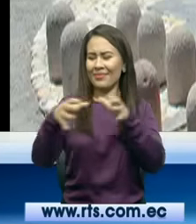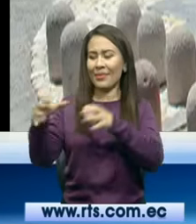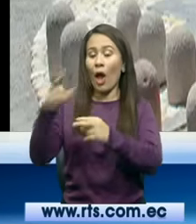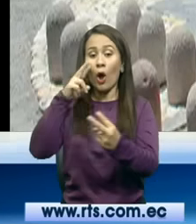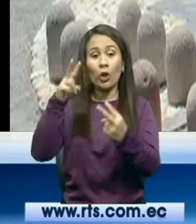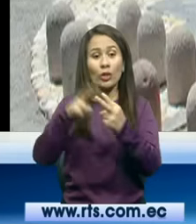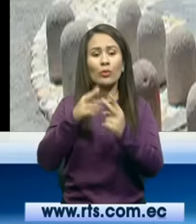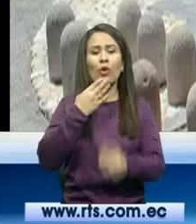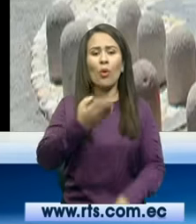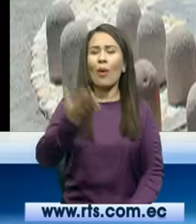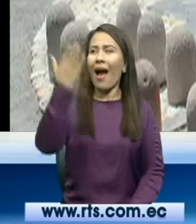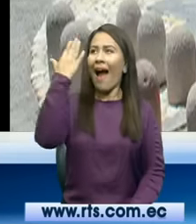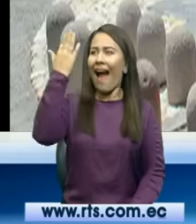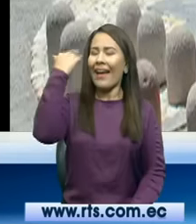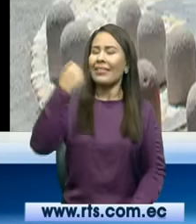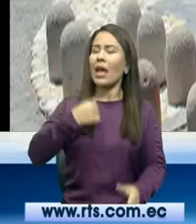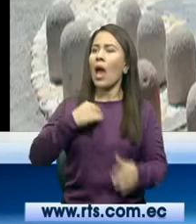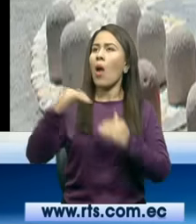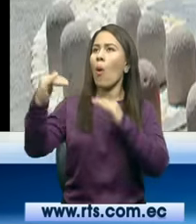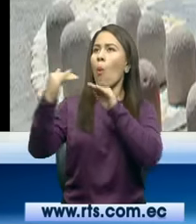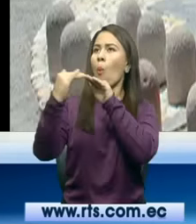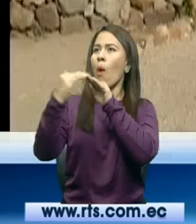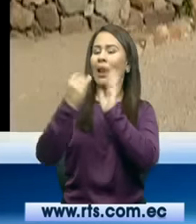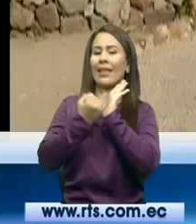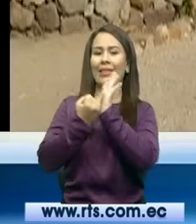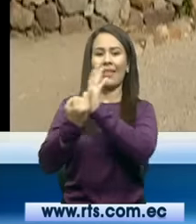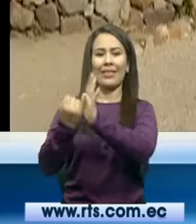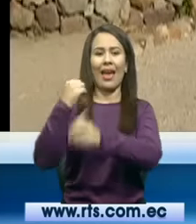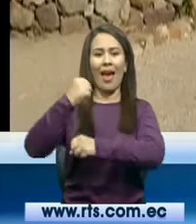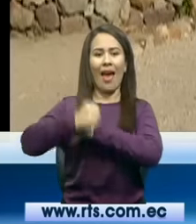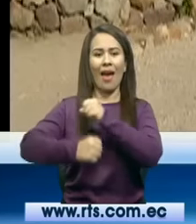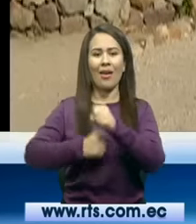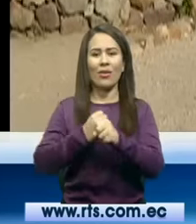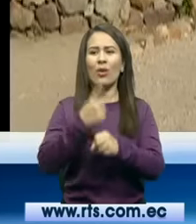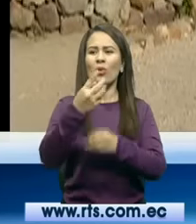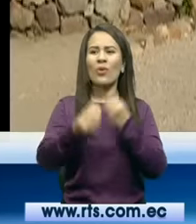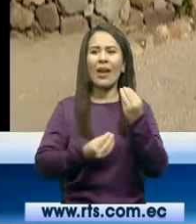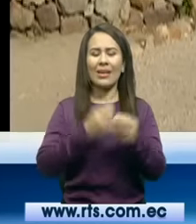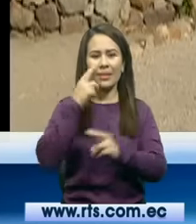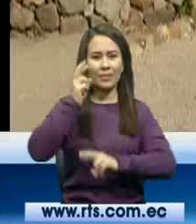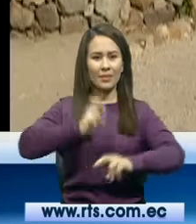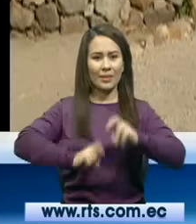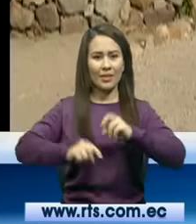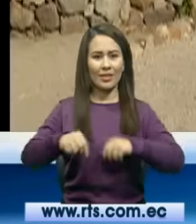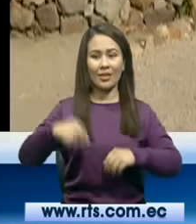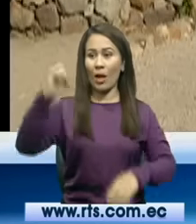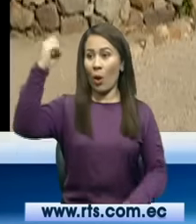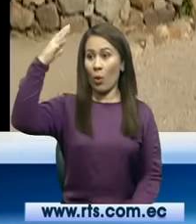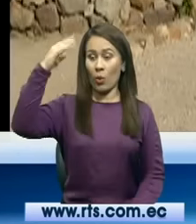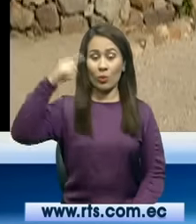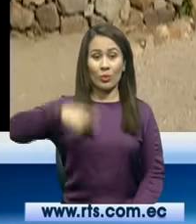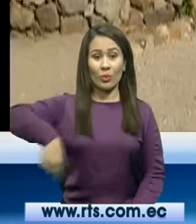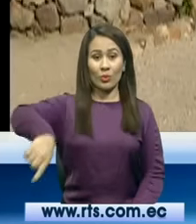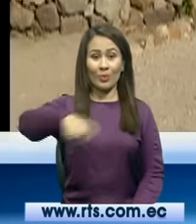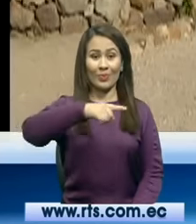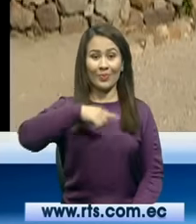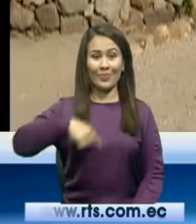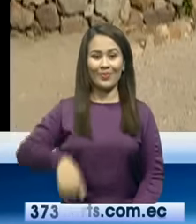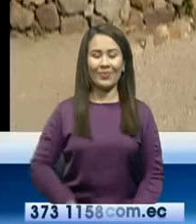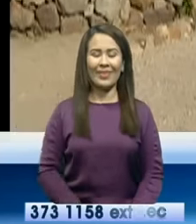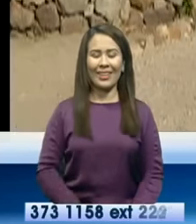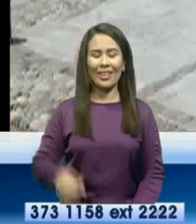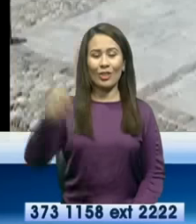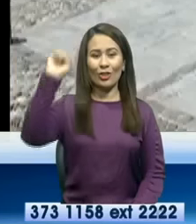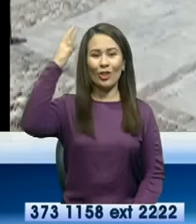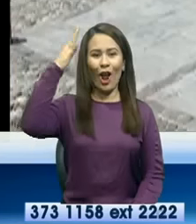conocimiento ancestral que nos identifica los tiempos del año. ¿Cuál es la investigación que se ha hecho en este reloj solar? Este reloj solar es el